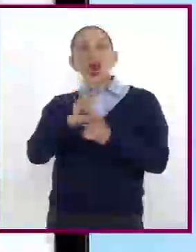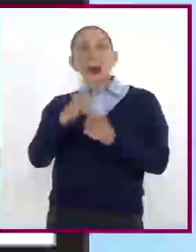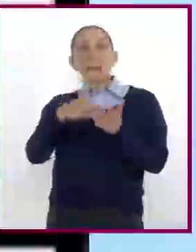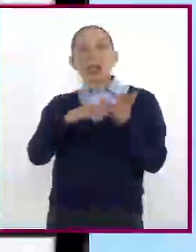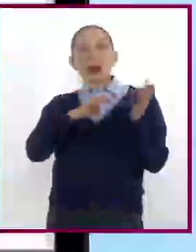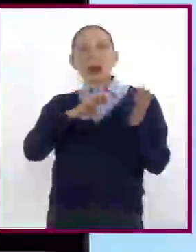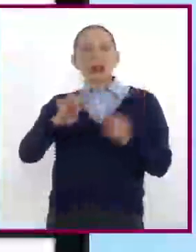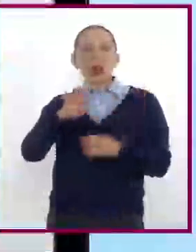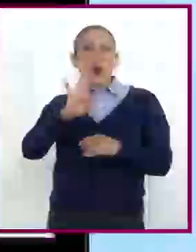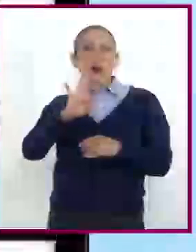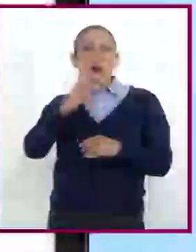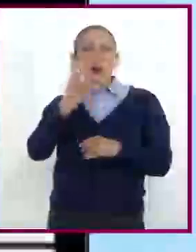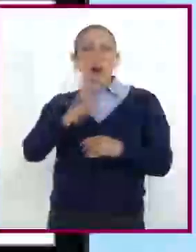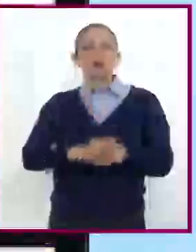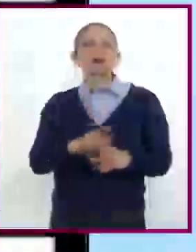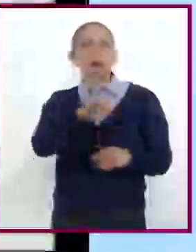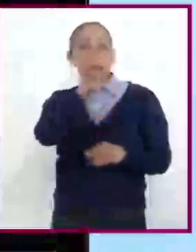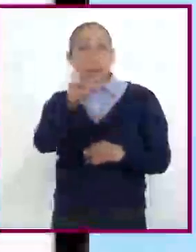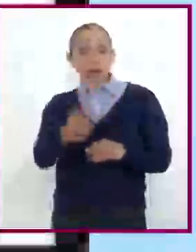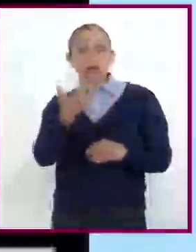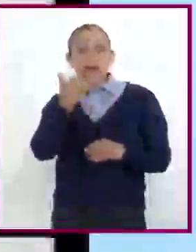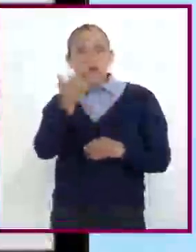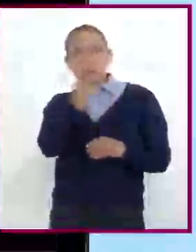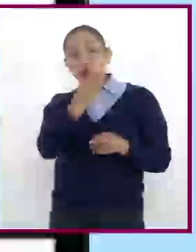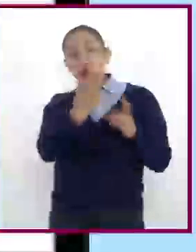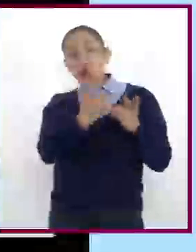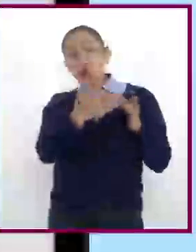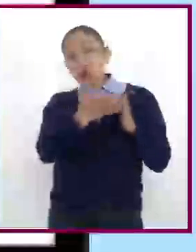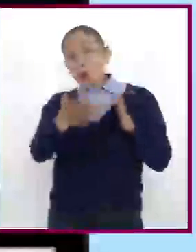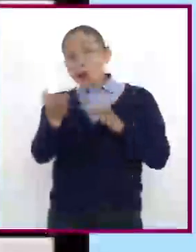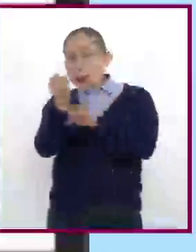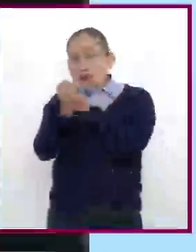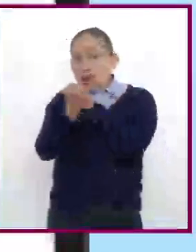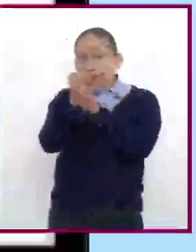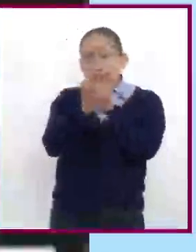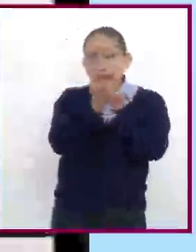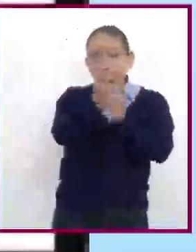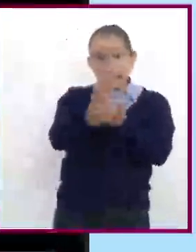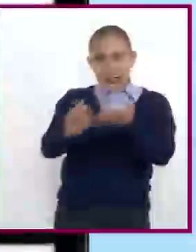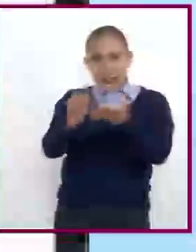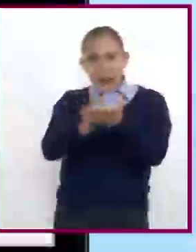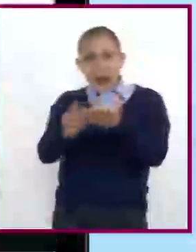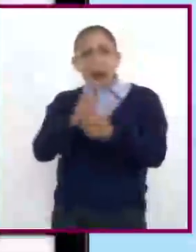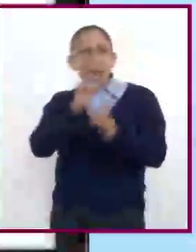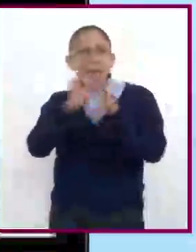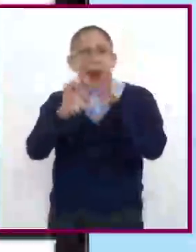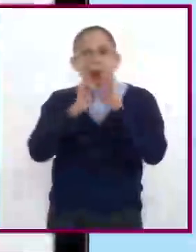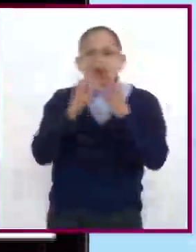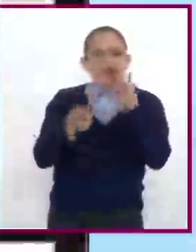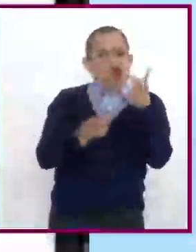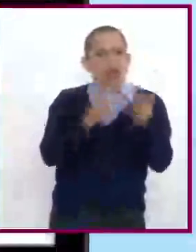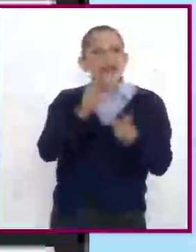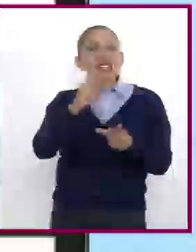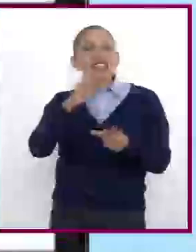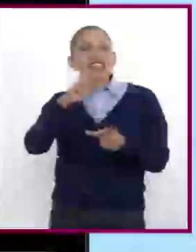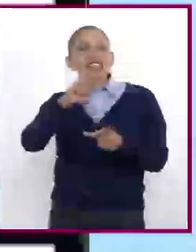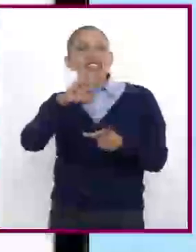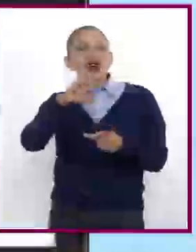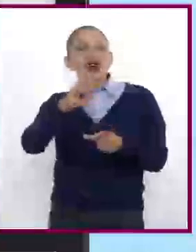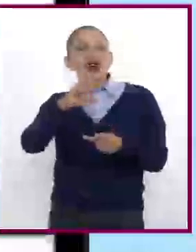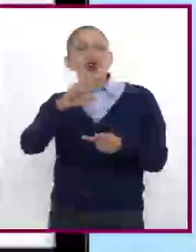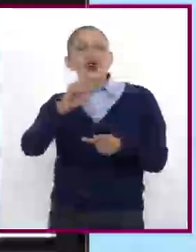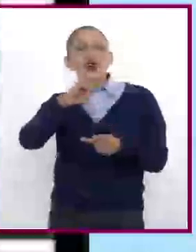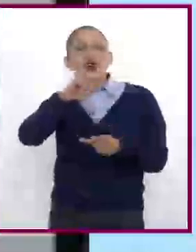1944. Después de una brillante carrera como investigador, escritor y periodista, Francisco Rojas